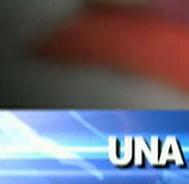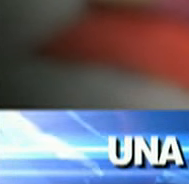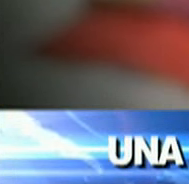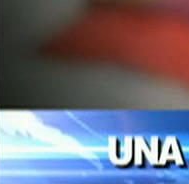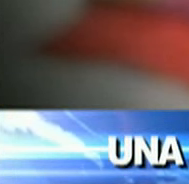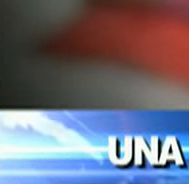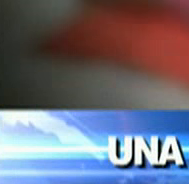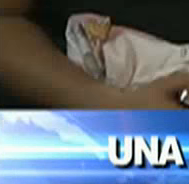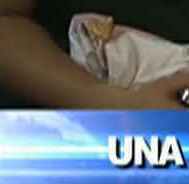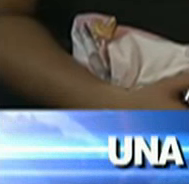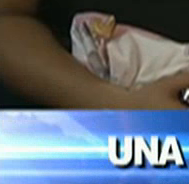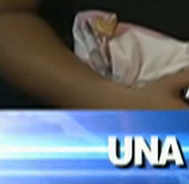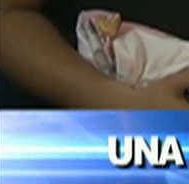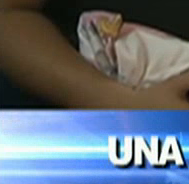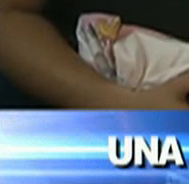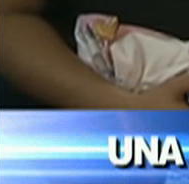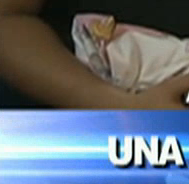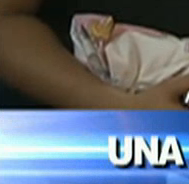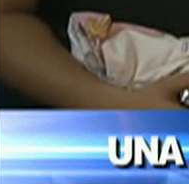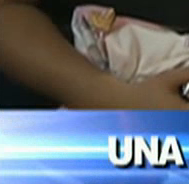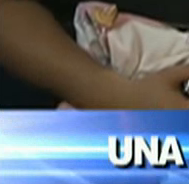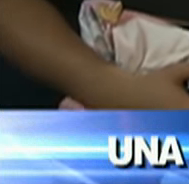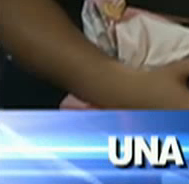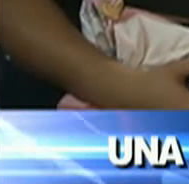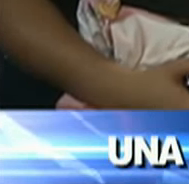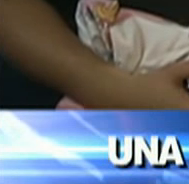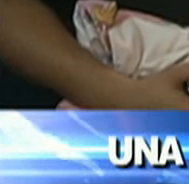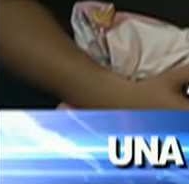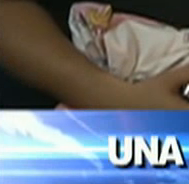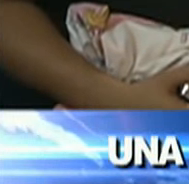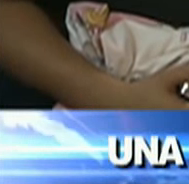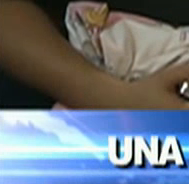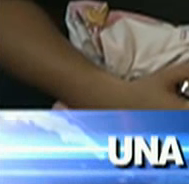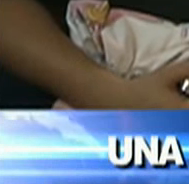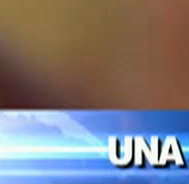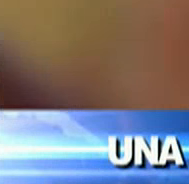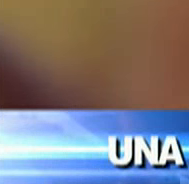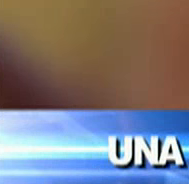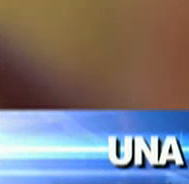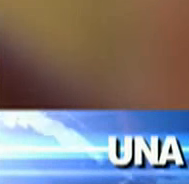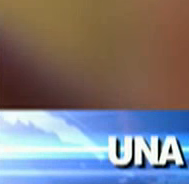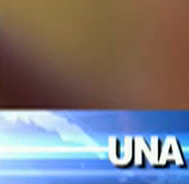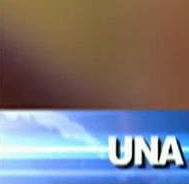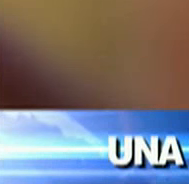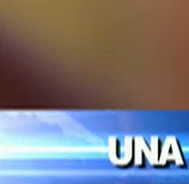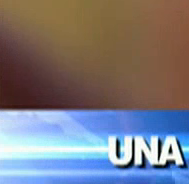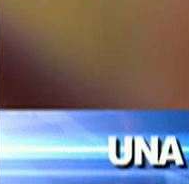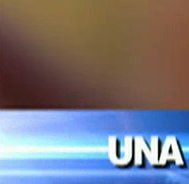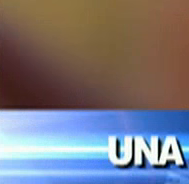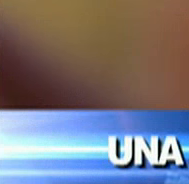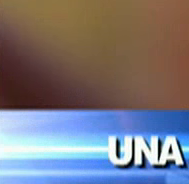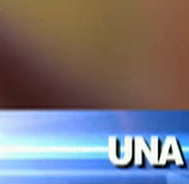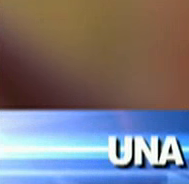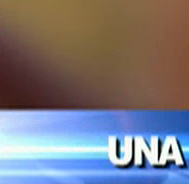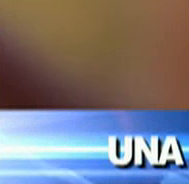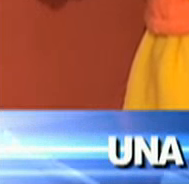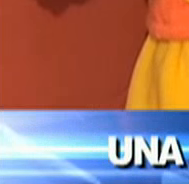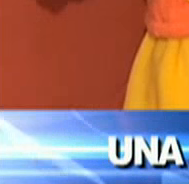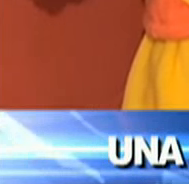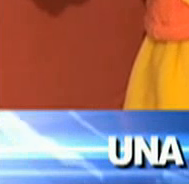dolor a una niña de 8 años de edad. Sus padres claman por ayuda para poder solventar el costoso tratamiento que